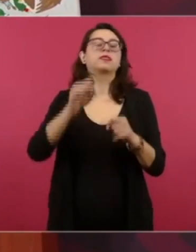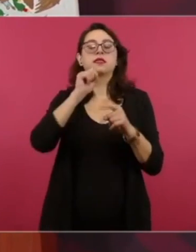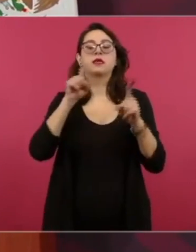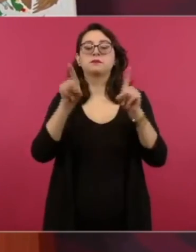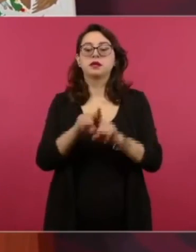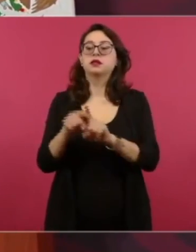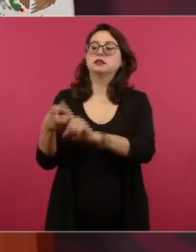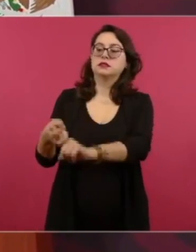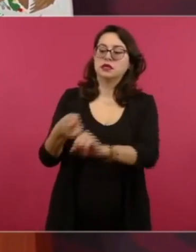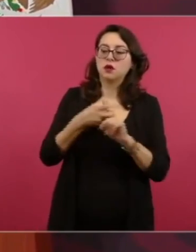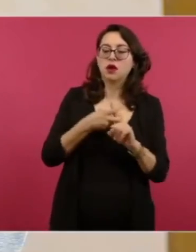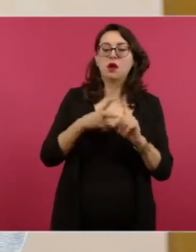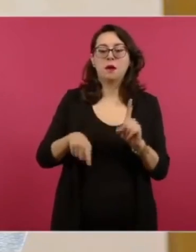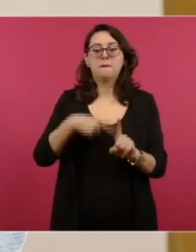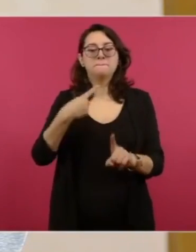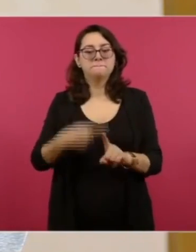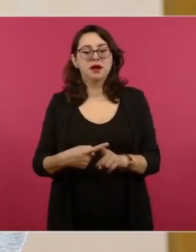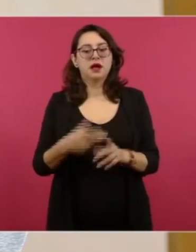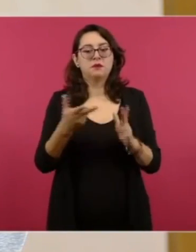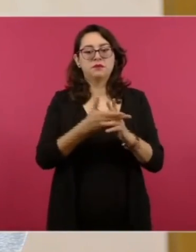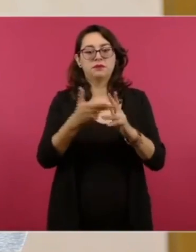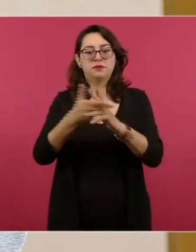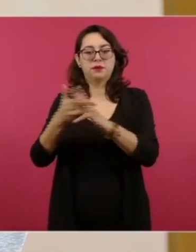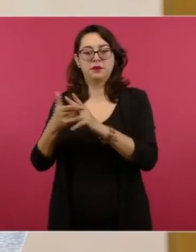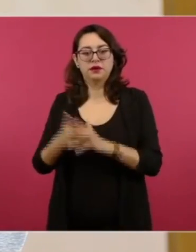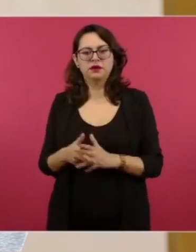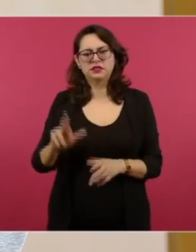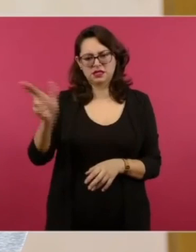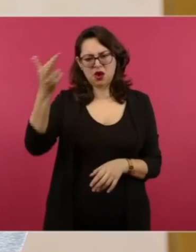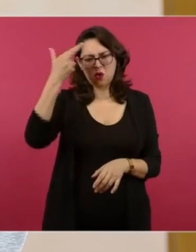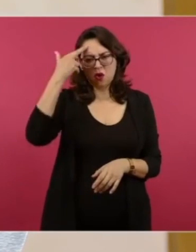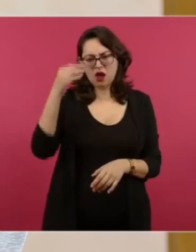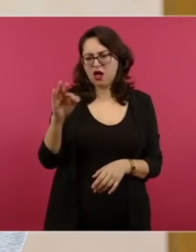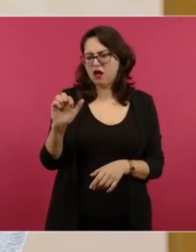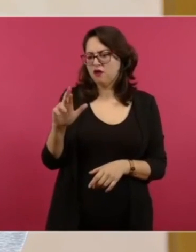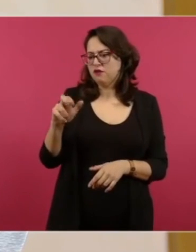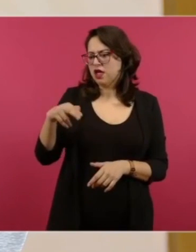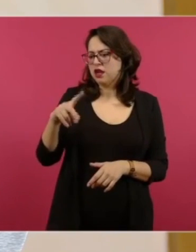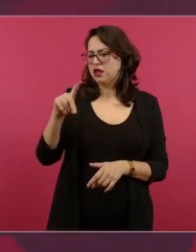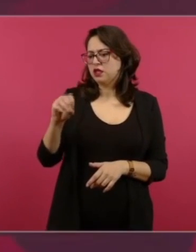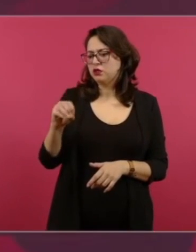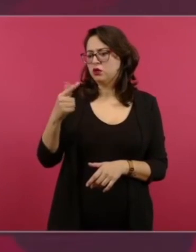a secuestrar a Fernando Gutiérrez Barrios,